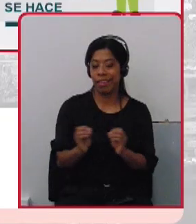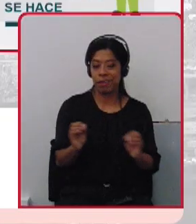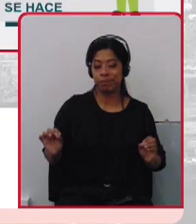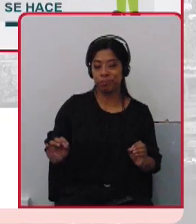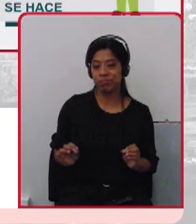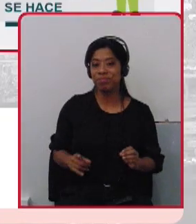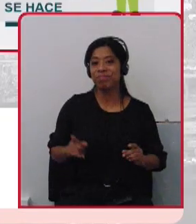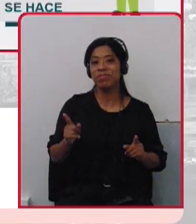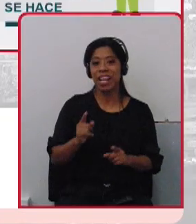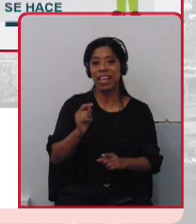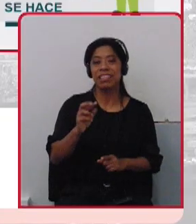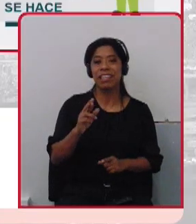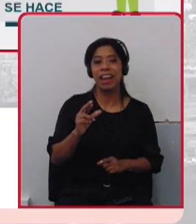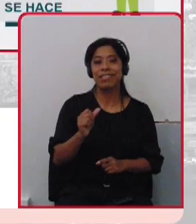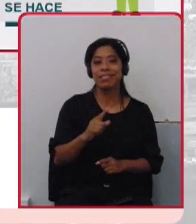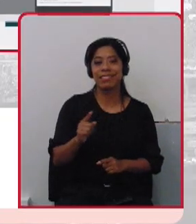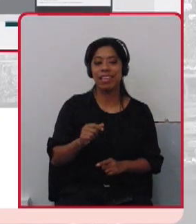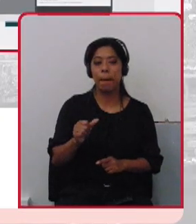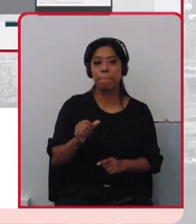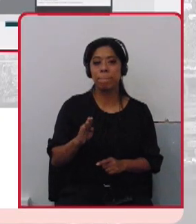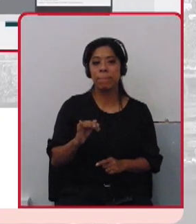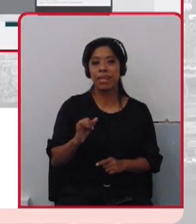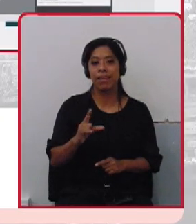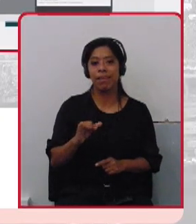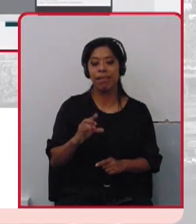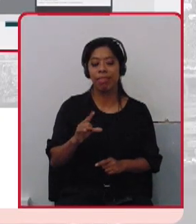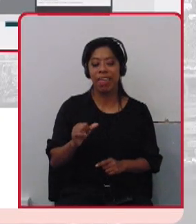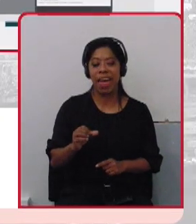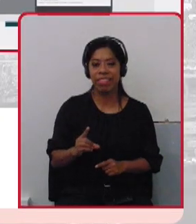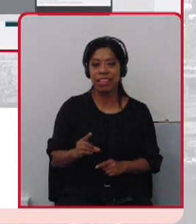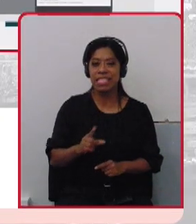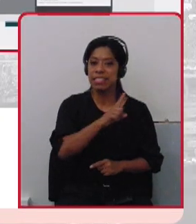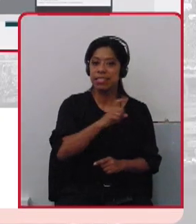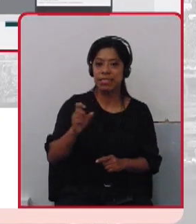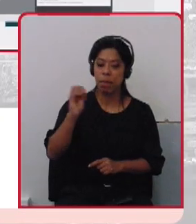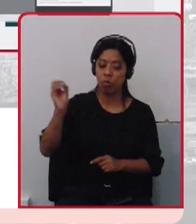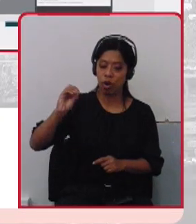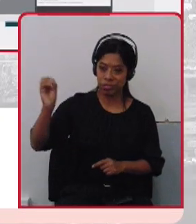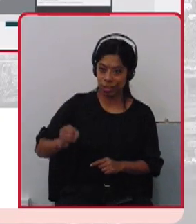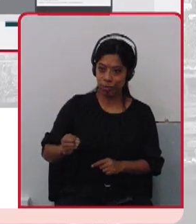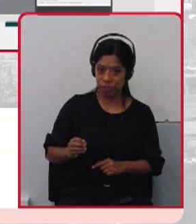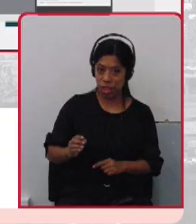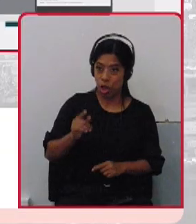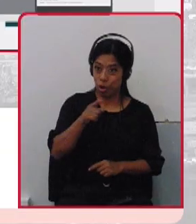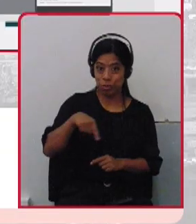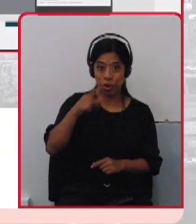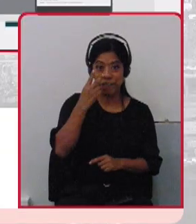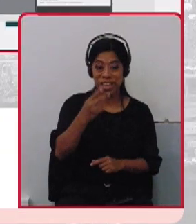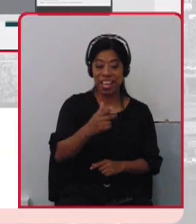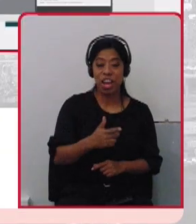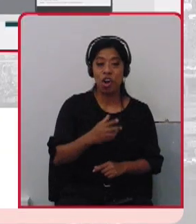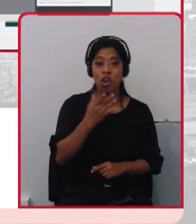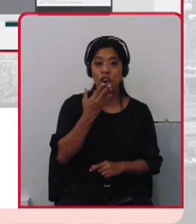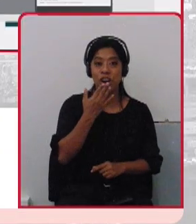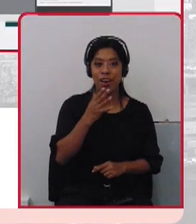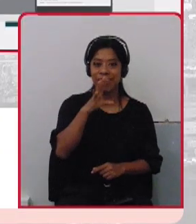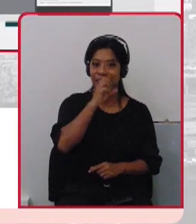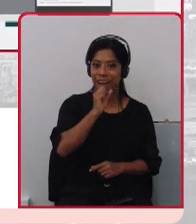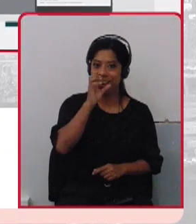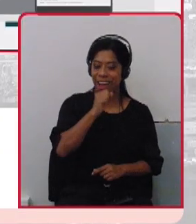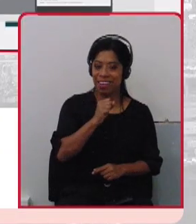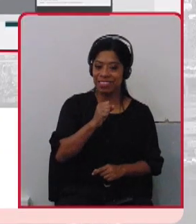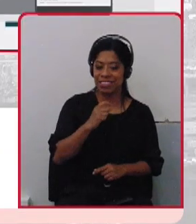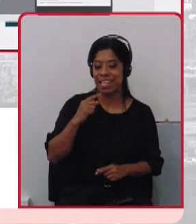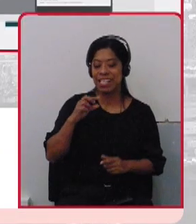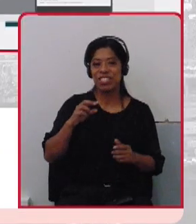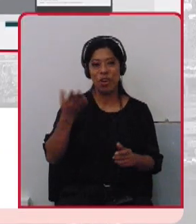y trazabilidad de 100%. Yo quería, aquí hay próximos pasos. Ustedes pueden ver la zona naranja. Esa zona naranja es la